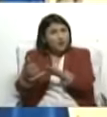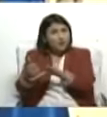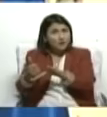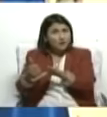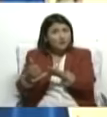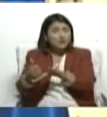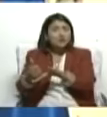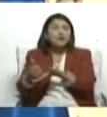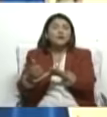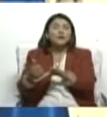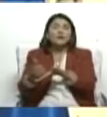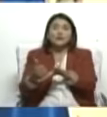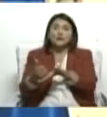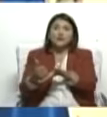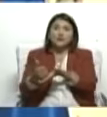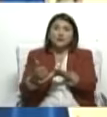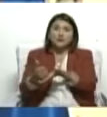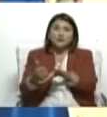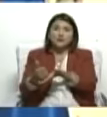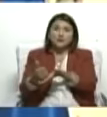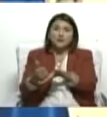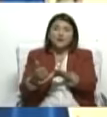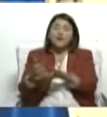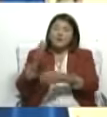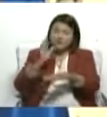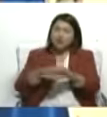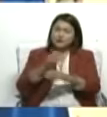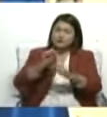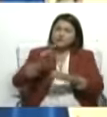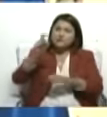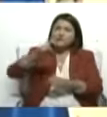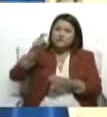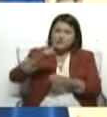y cuanto es necesario,